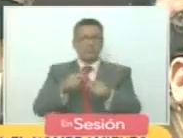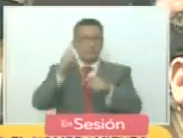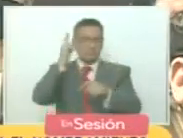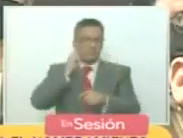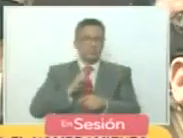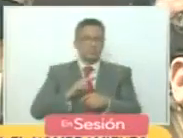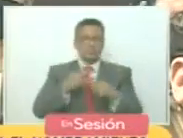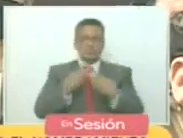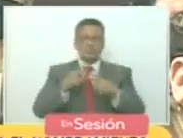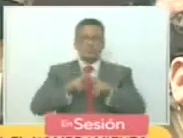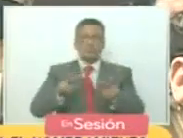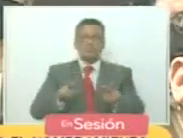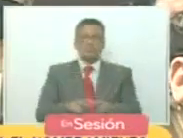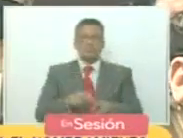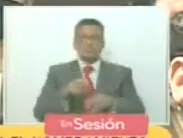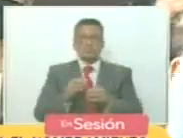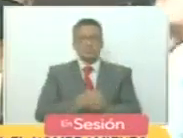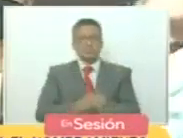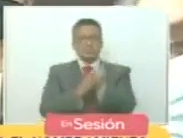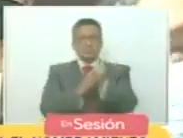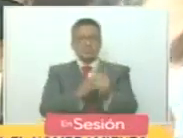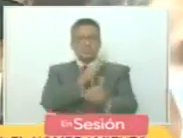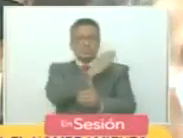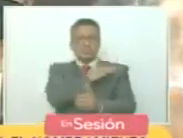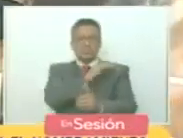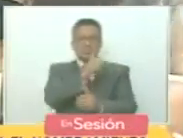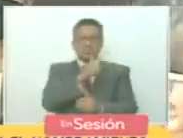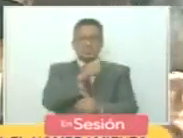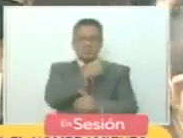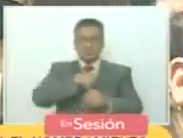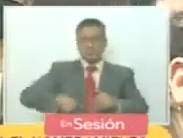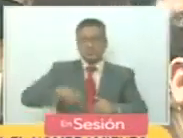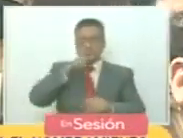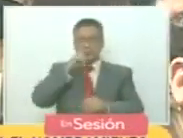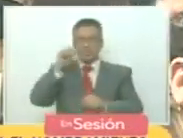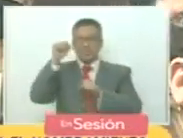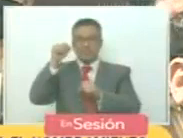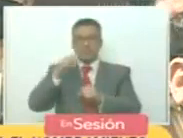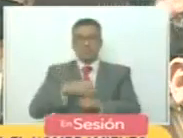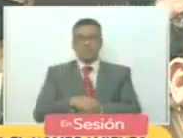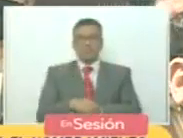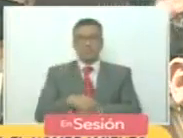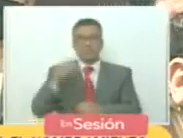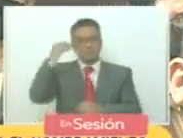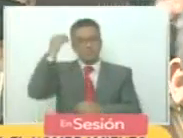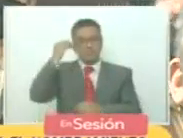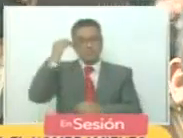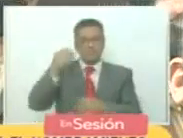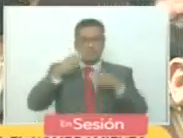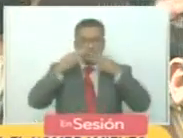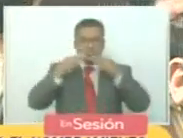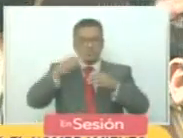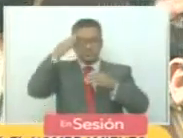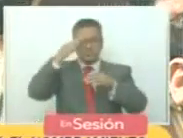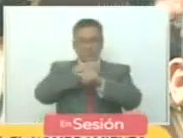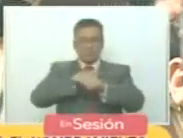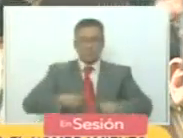bolivariana de paz que conduce el jefe de Estado Nicolás Maduro Moro, creo que este oficial